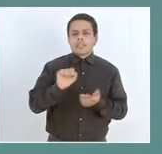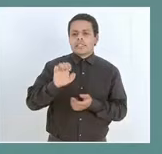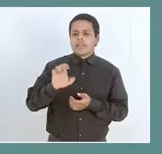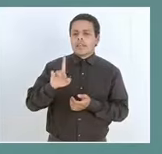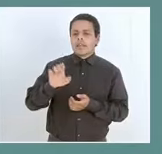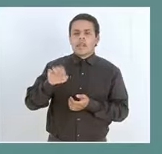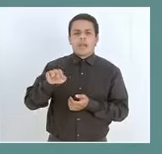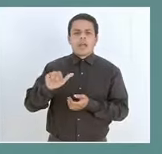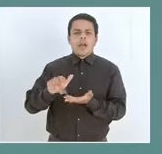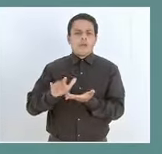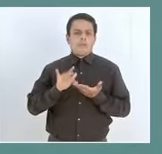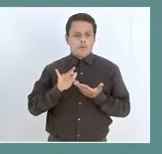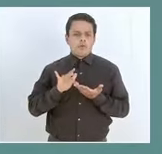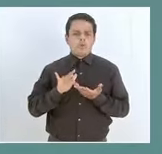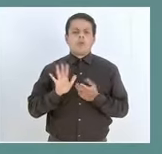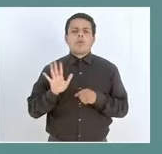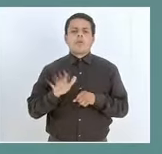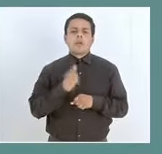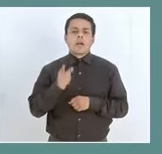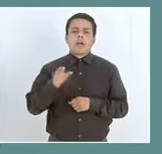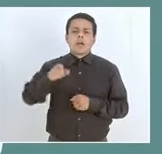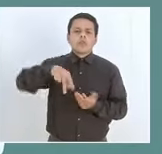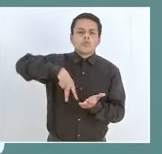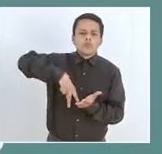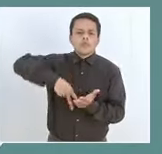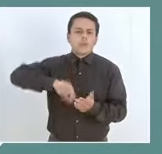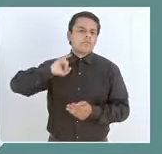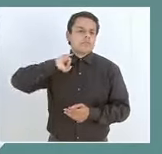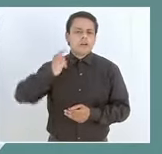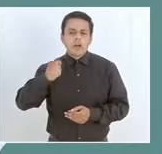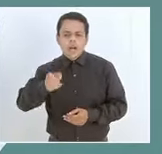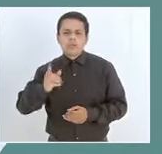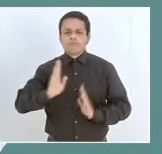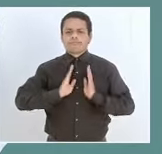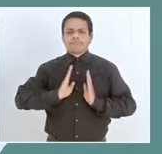Defensa, construido por los ingenieros militares.